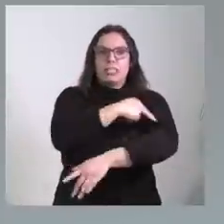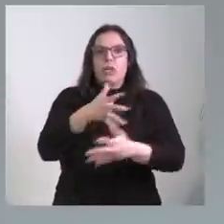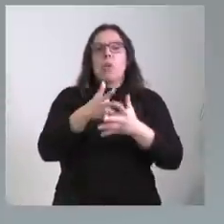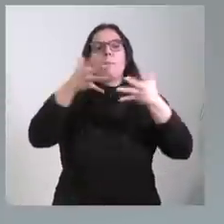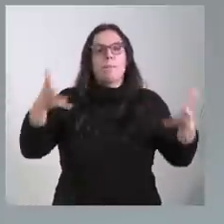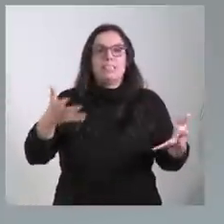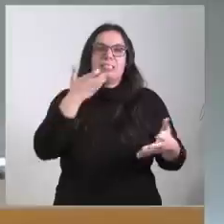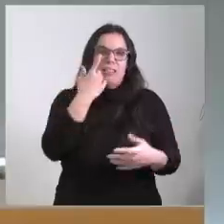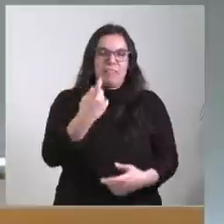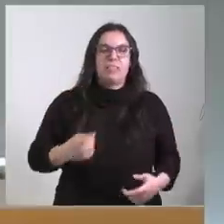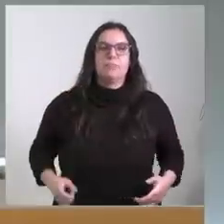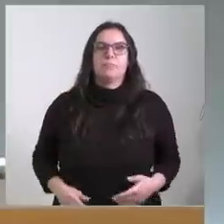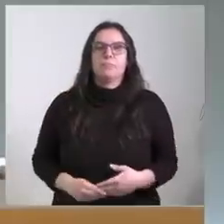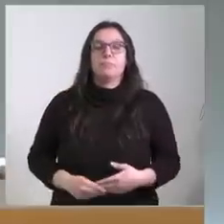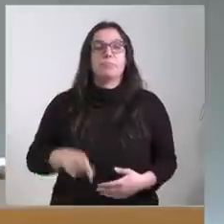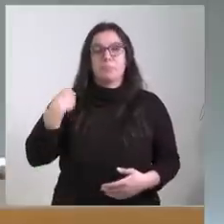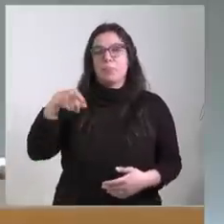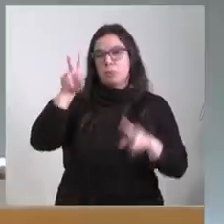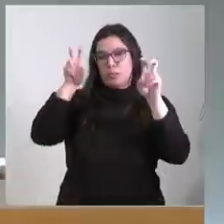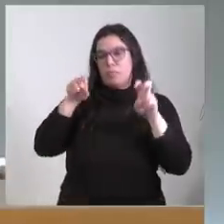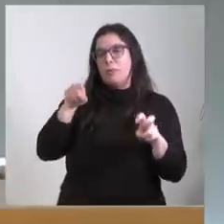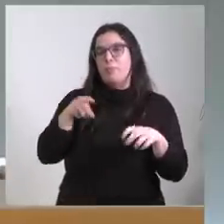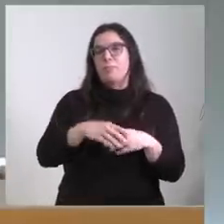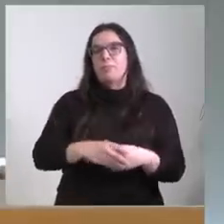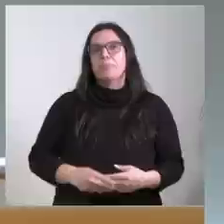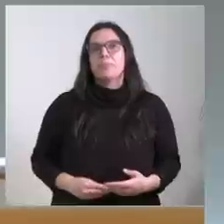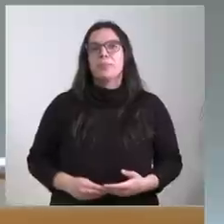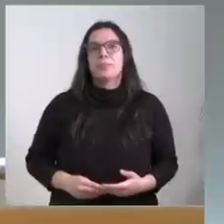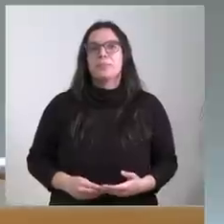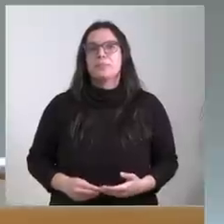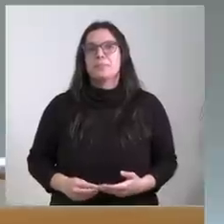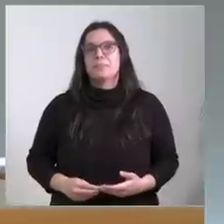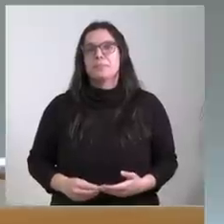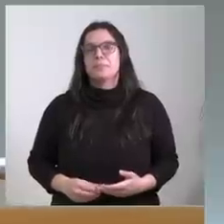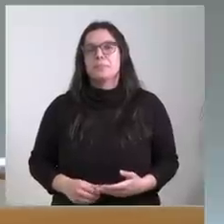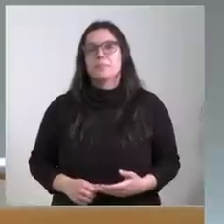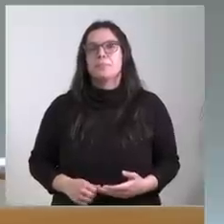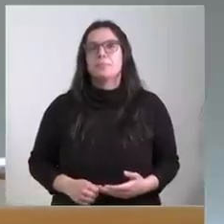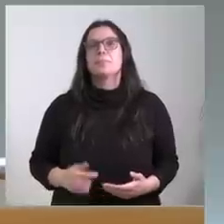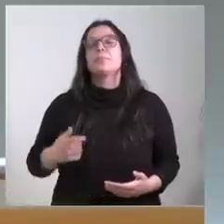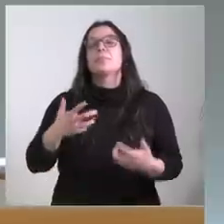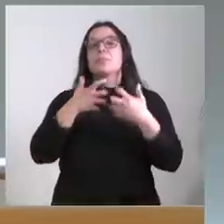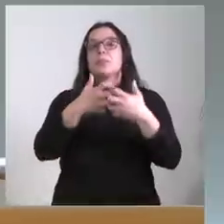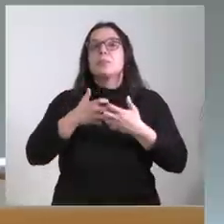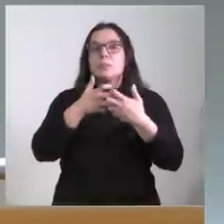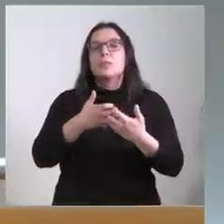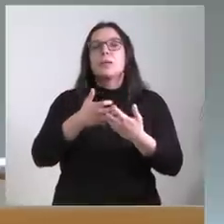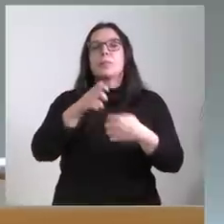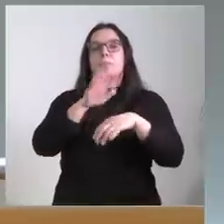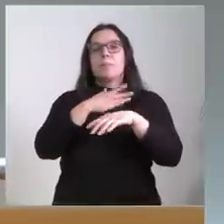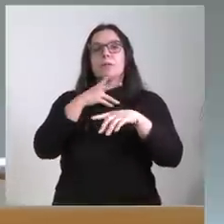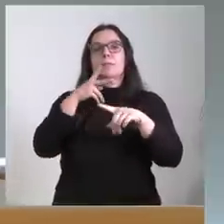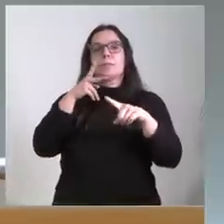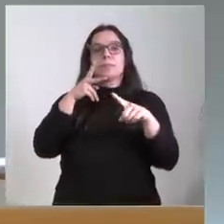con esta cuestión siguiendo con este tema El vicepresidente ha comentado que van a luchar para evitar que haya listas negras